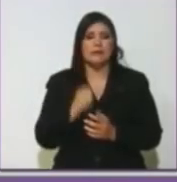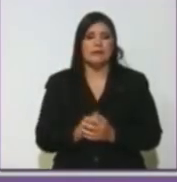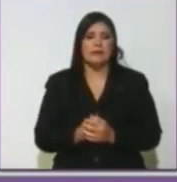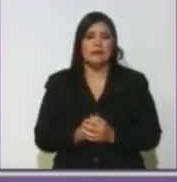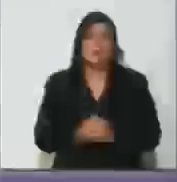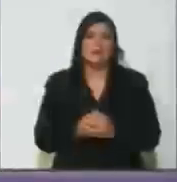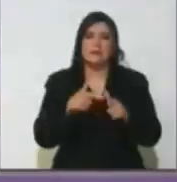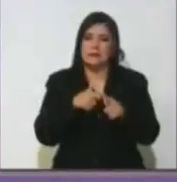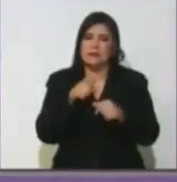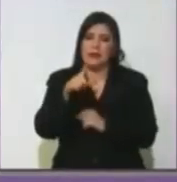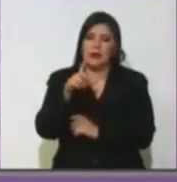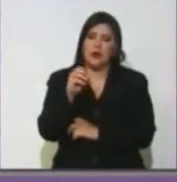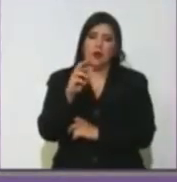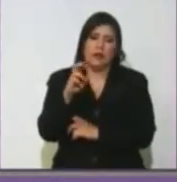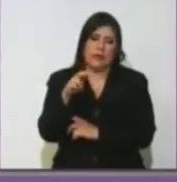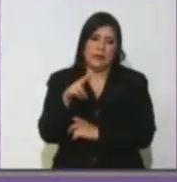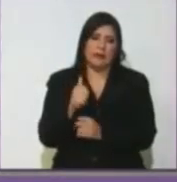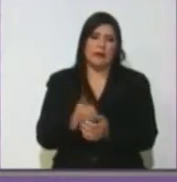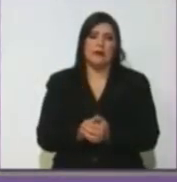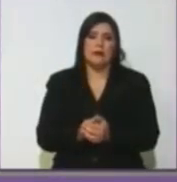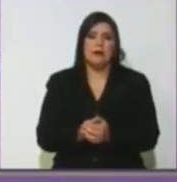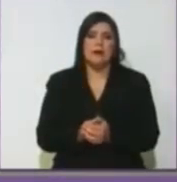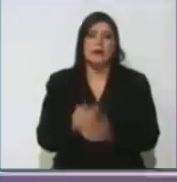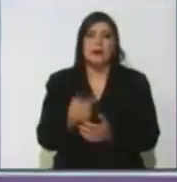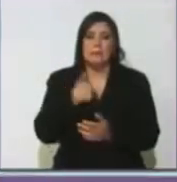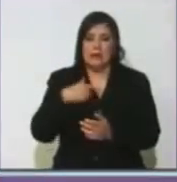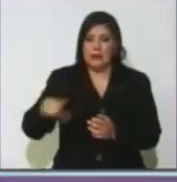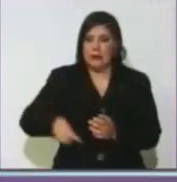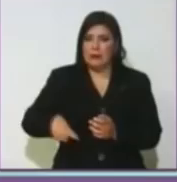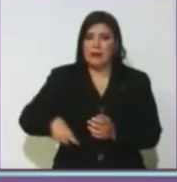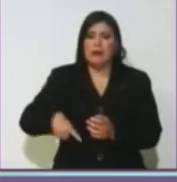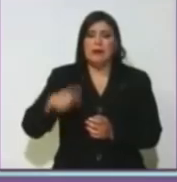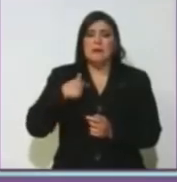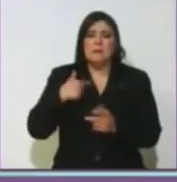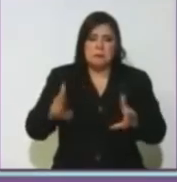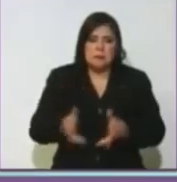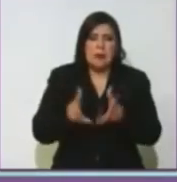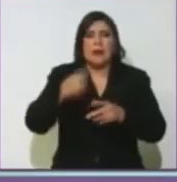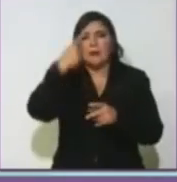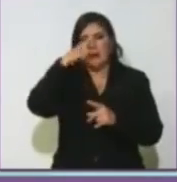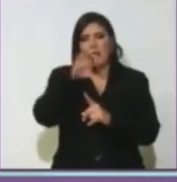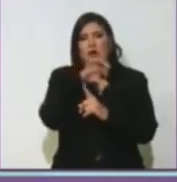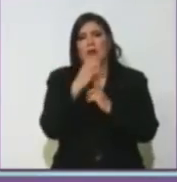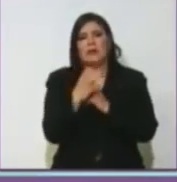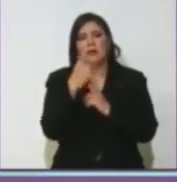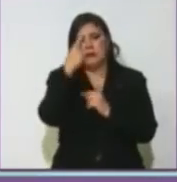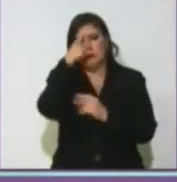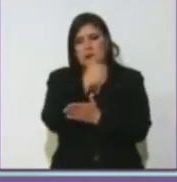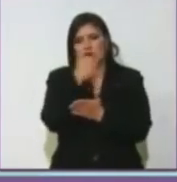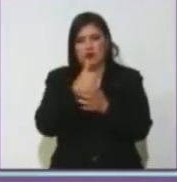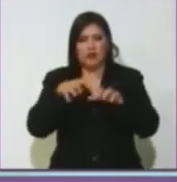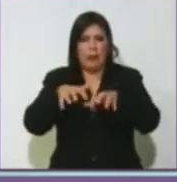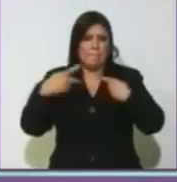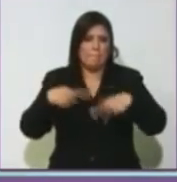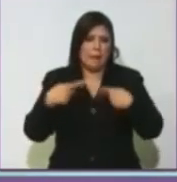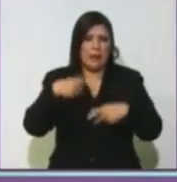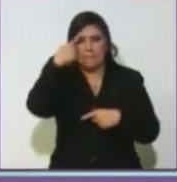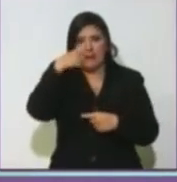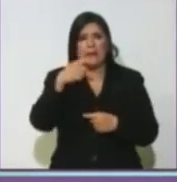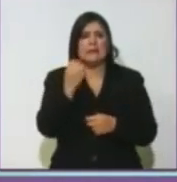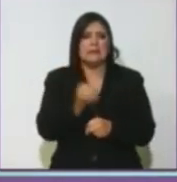adelante lorena bueno mi gobierno fomentaremos una comisión ciudadana dentro de la secretaría